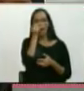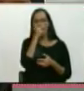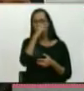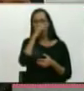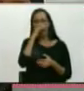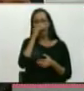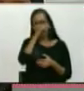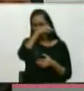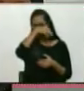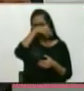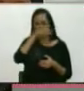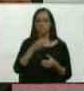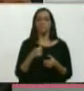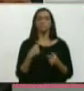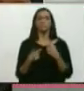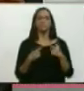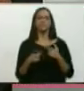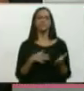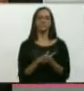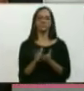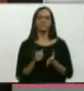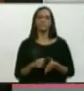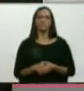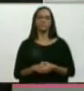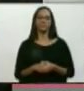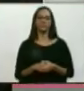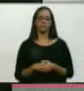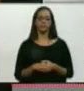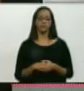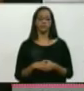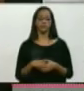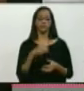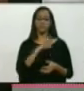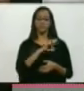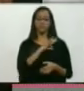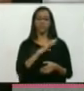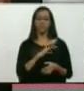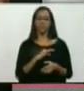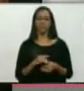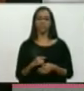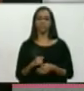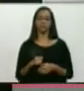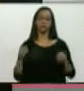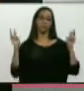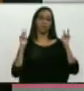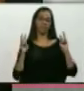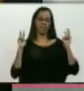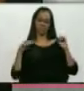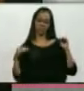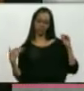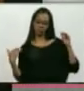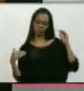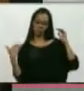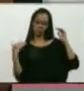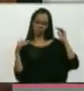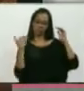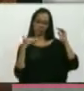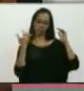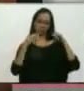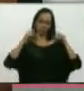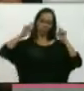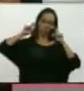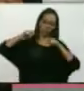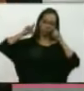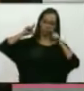o sea, son cosas que pasan y que este muchacho que venía de abajo, supuestamente, a él lo venían formando desde hace